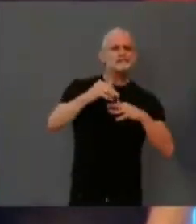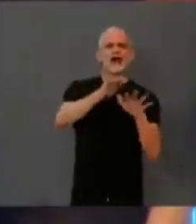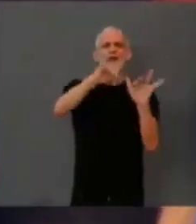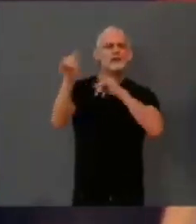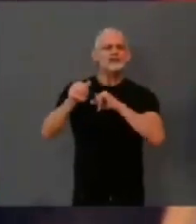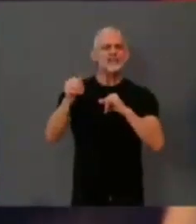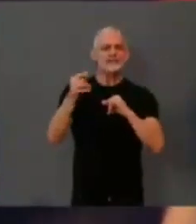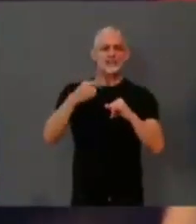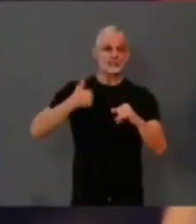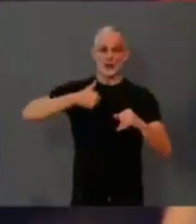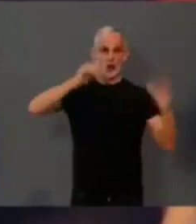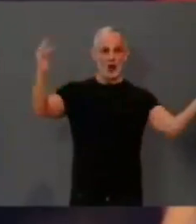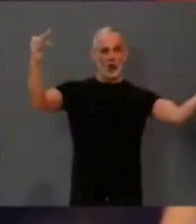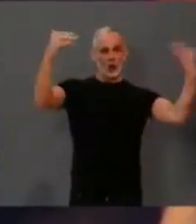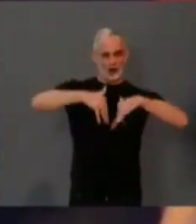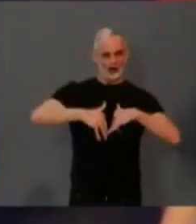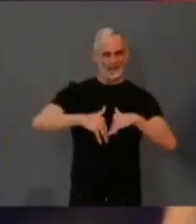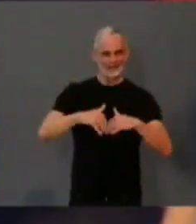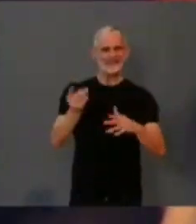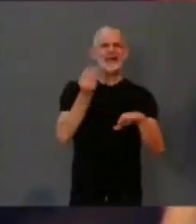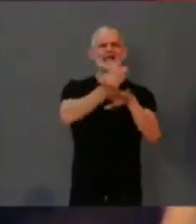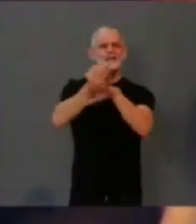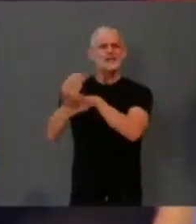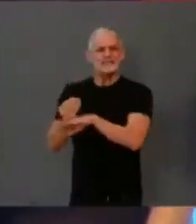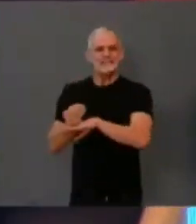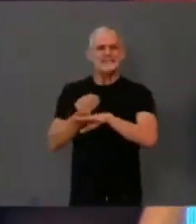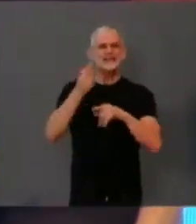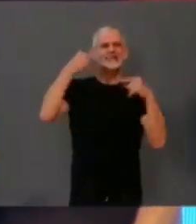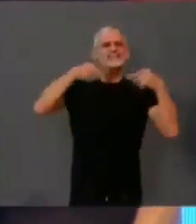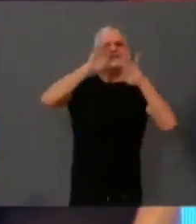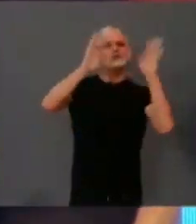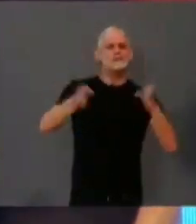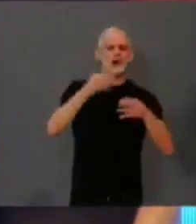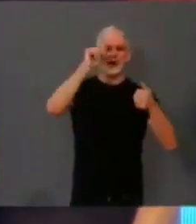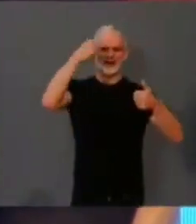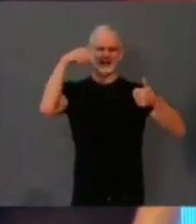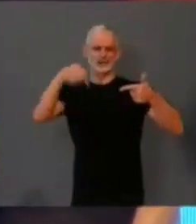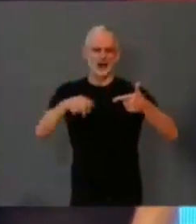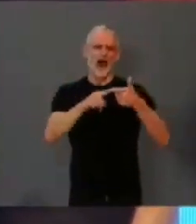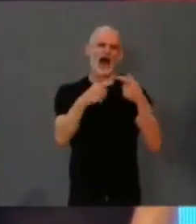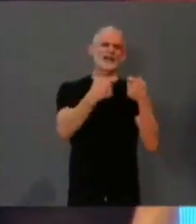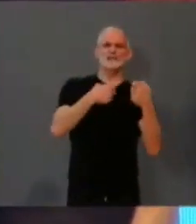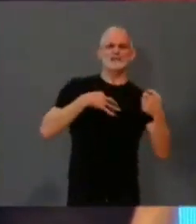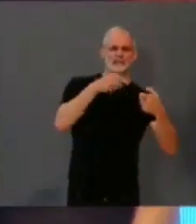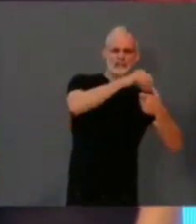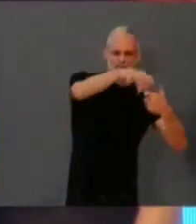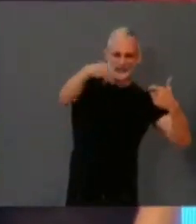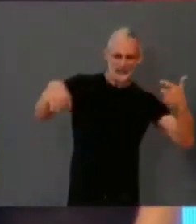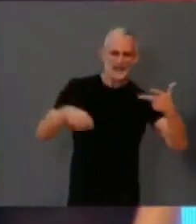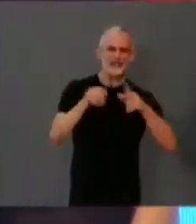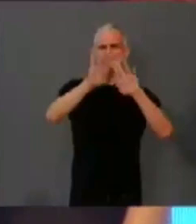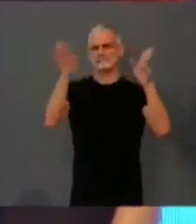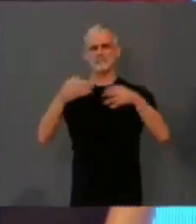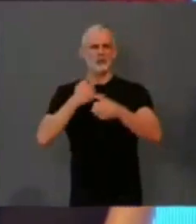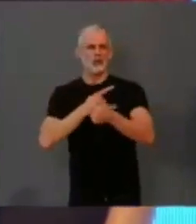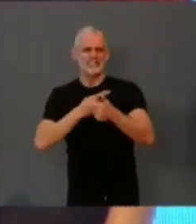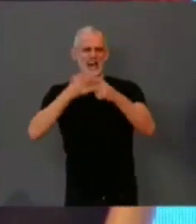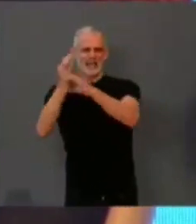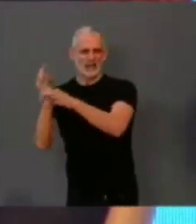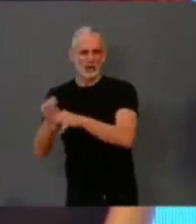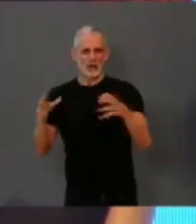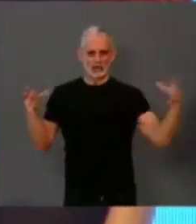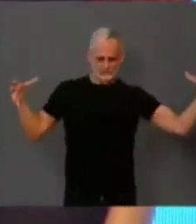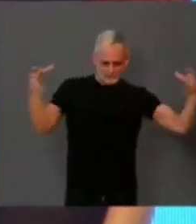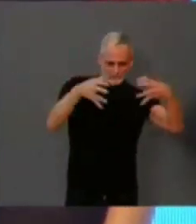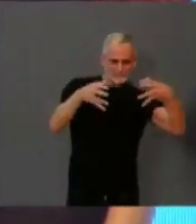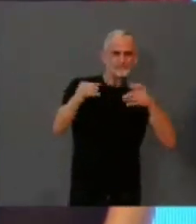adolescentes de todo el país y representantes de instituciones nacionales sociedades civil academia en el que debatimos